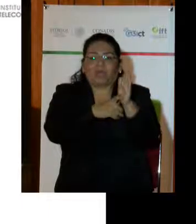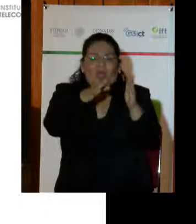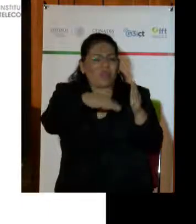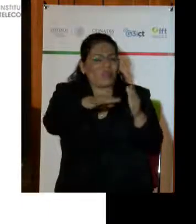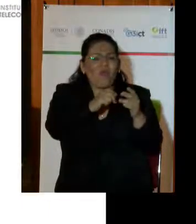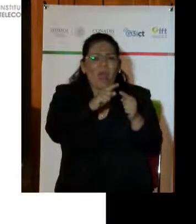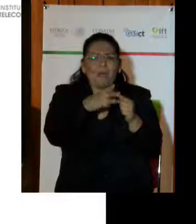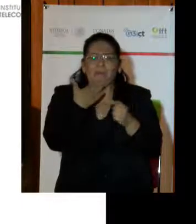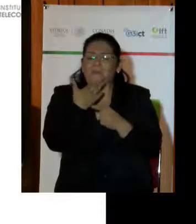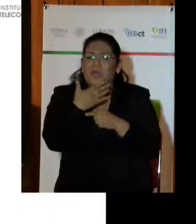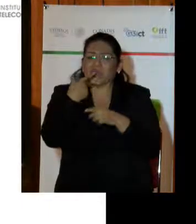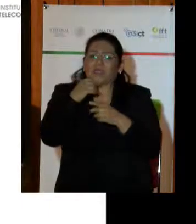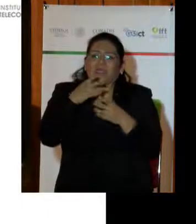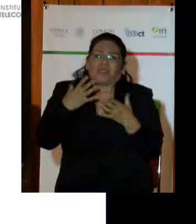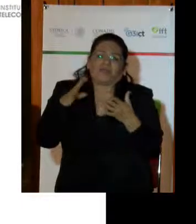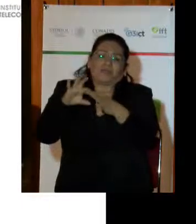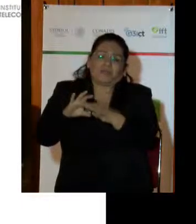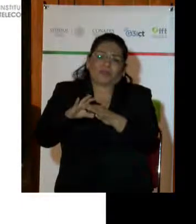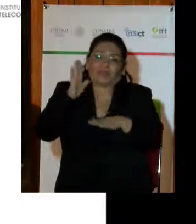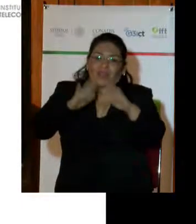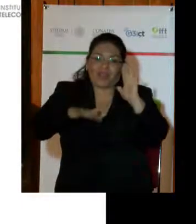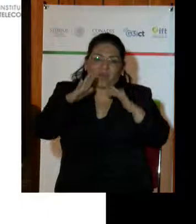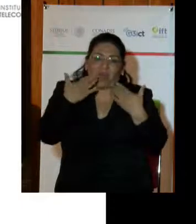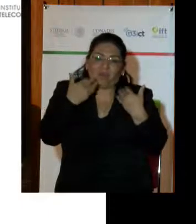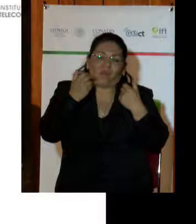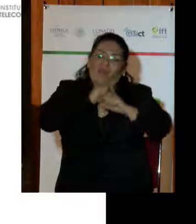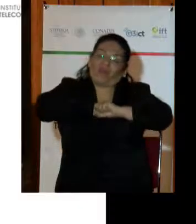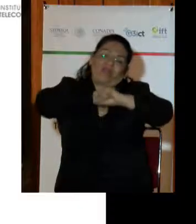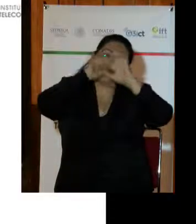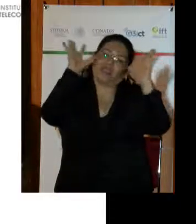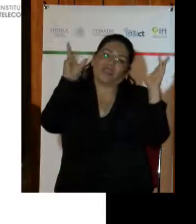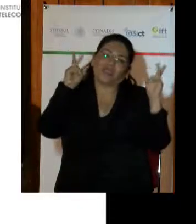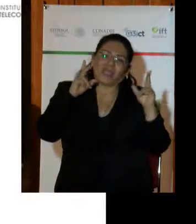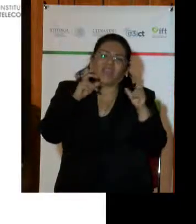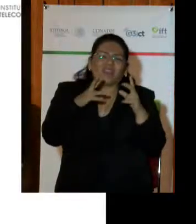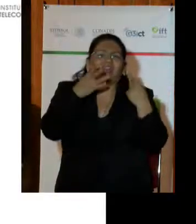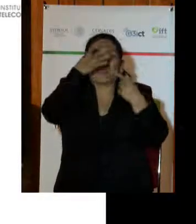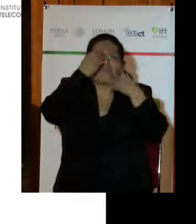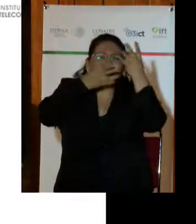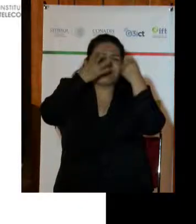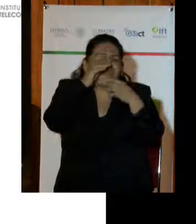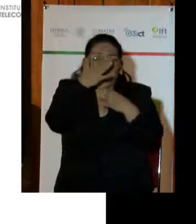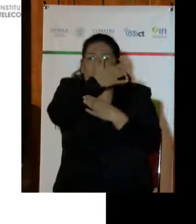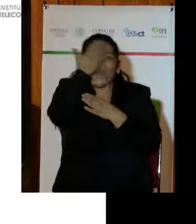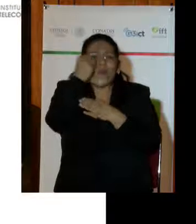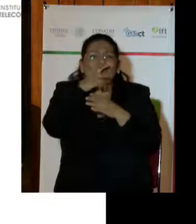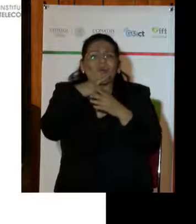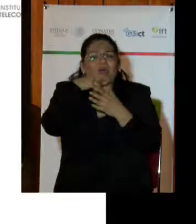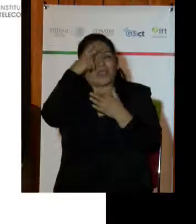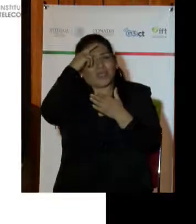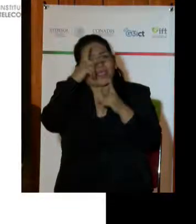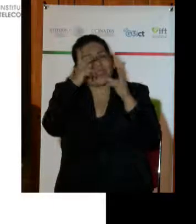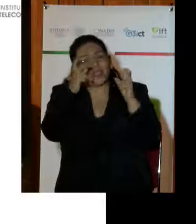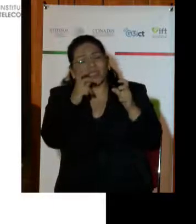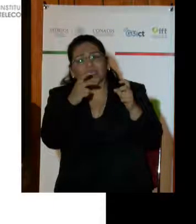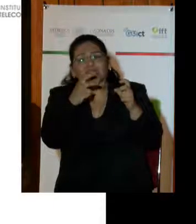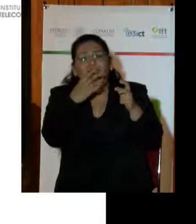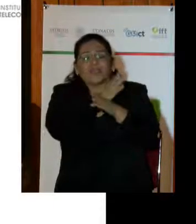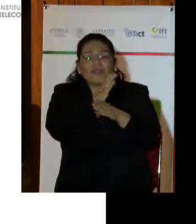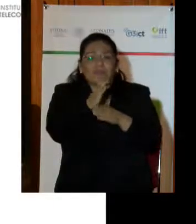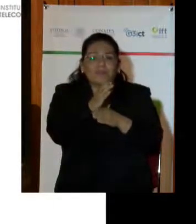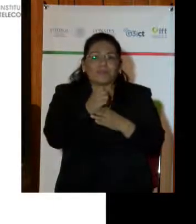y colaboración, solo que a veces pues, no hay una claridad de cómo aterrizar esto.